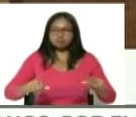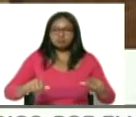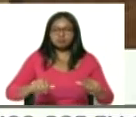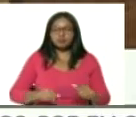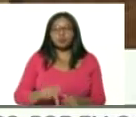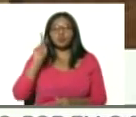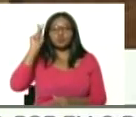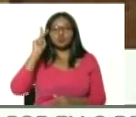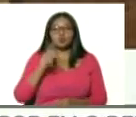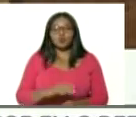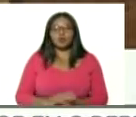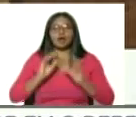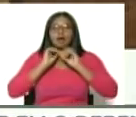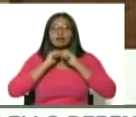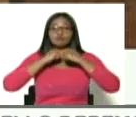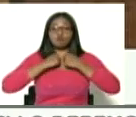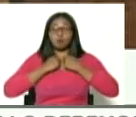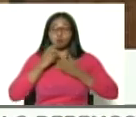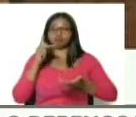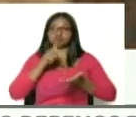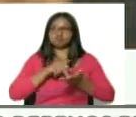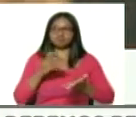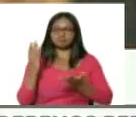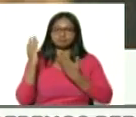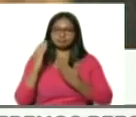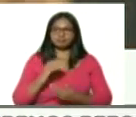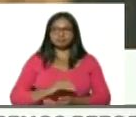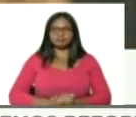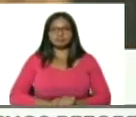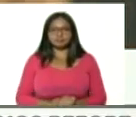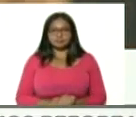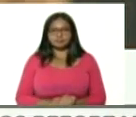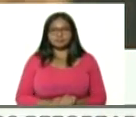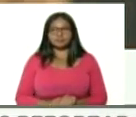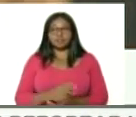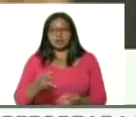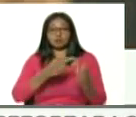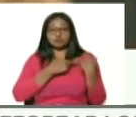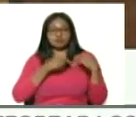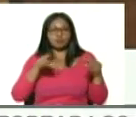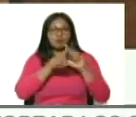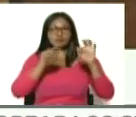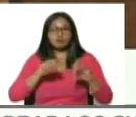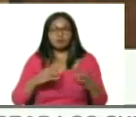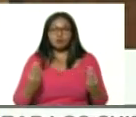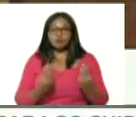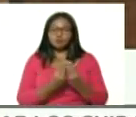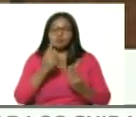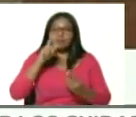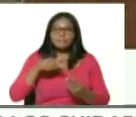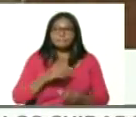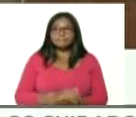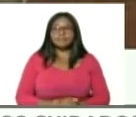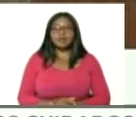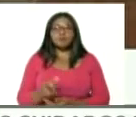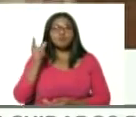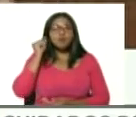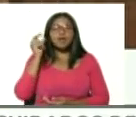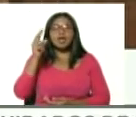profe Aristóbulo Turi, versado en la materia, además es su responsabilidad. Está con nosotros Noris